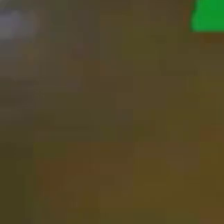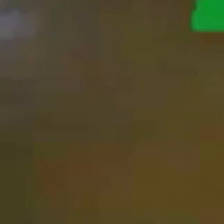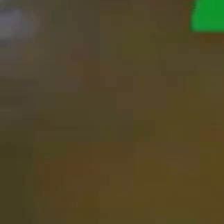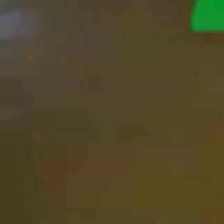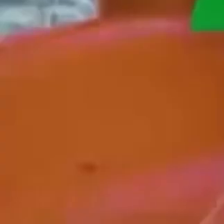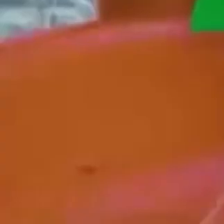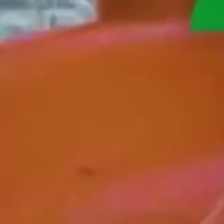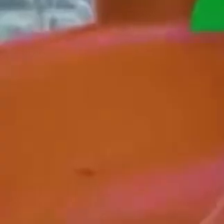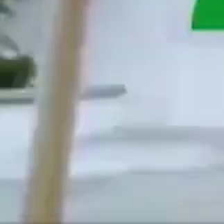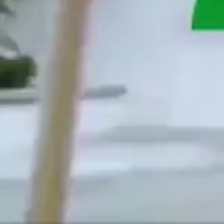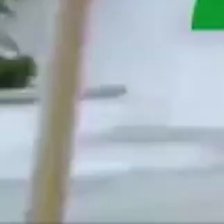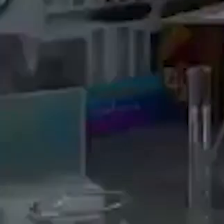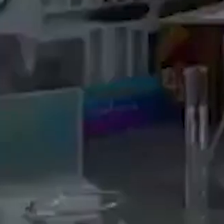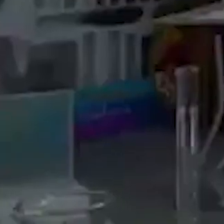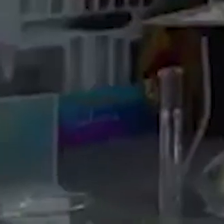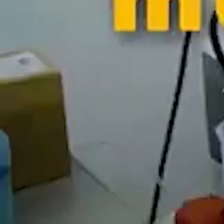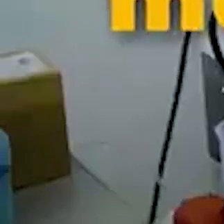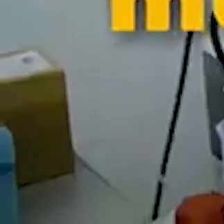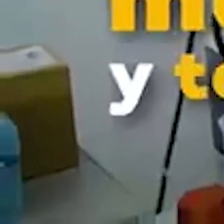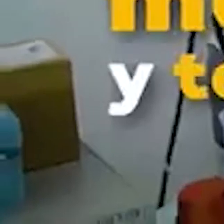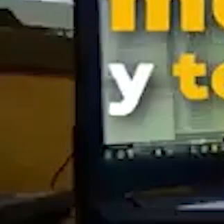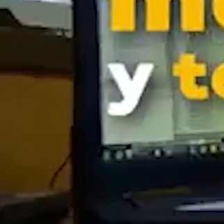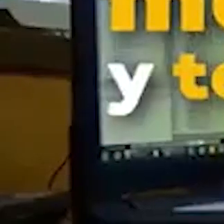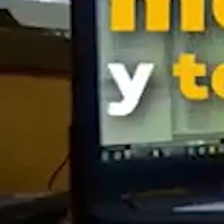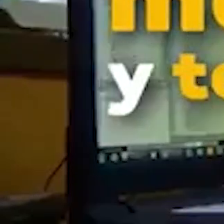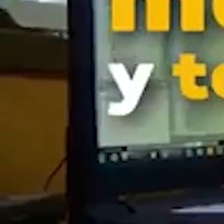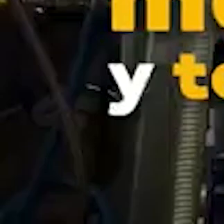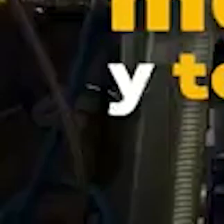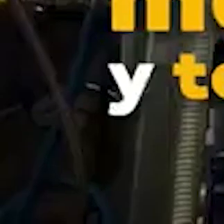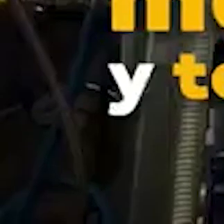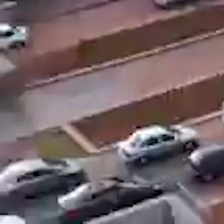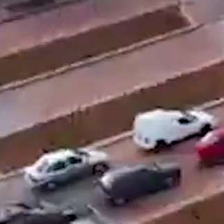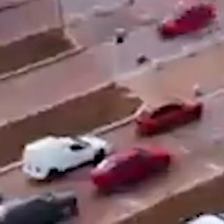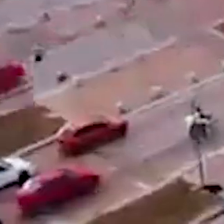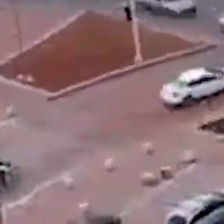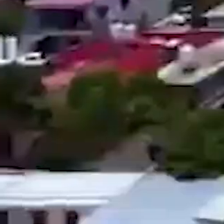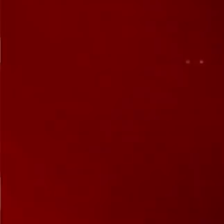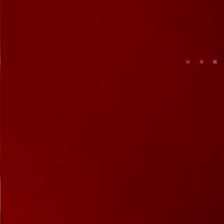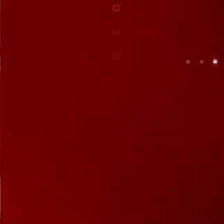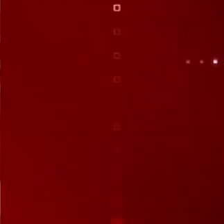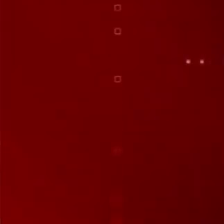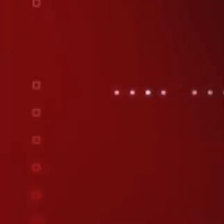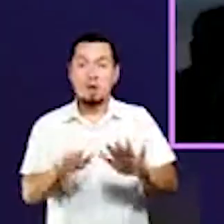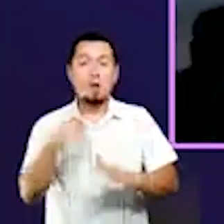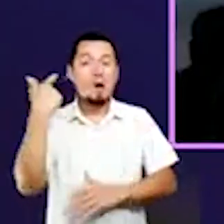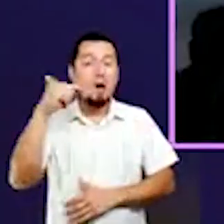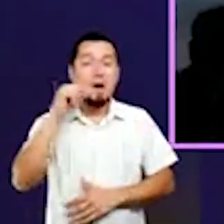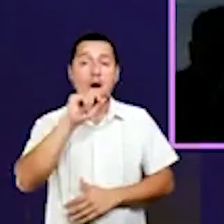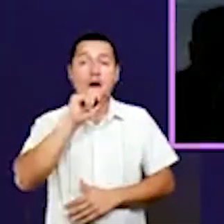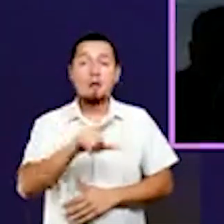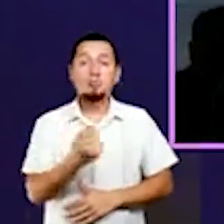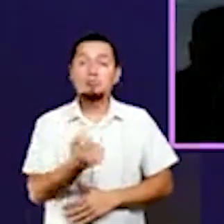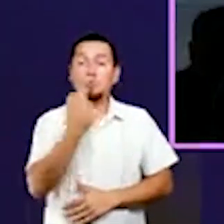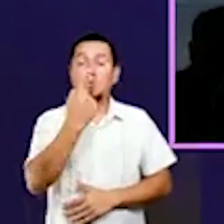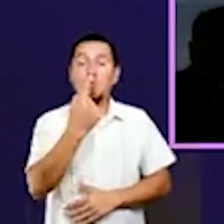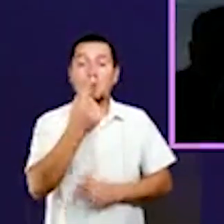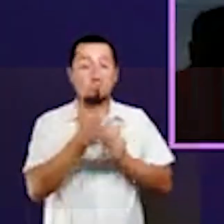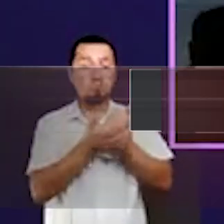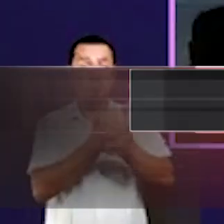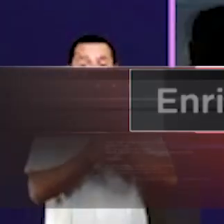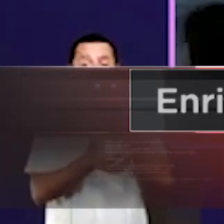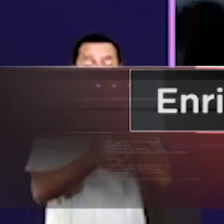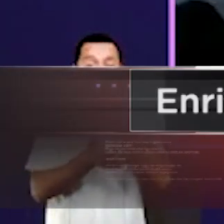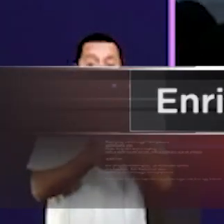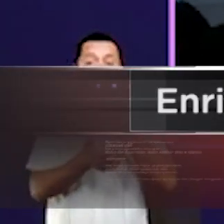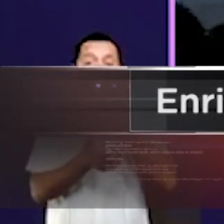educación básica Mientras que el plan de estudios plantea Solo dos punto cinco horas a la semana Estamos arrancando